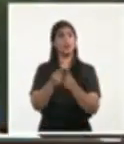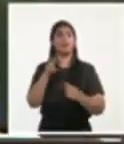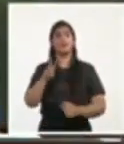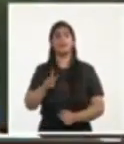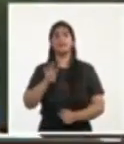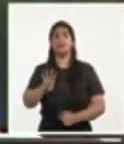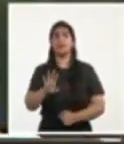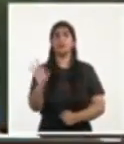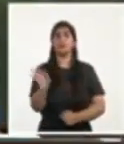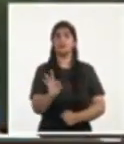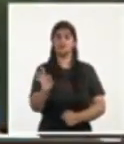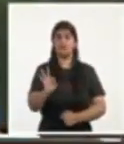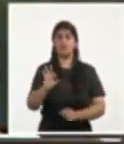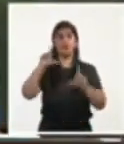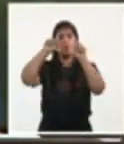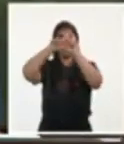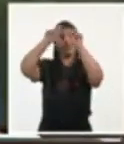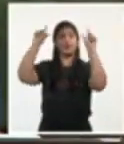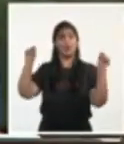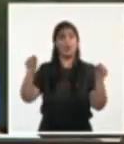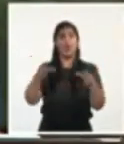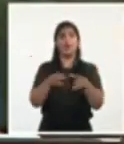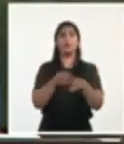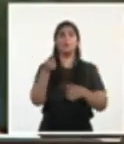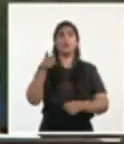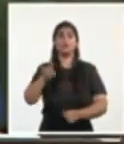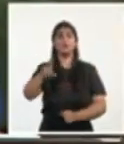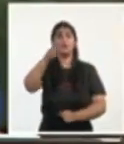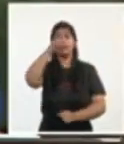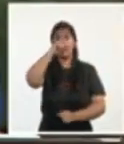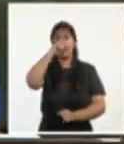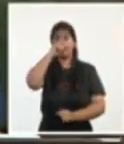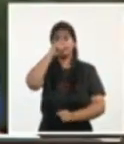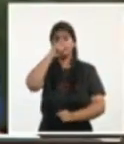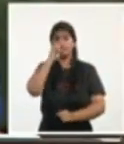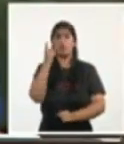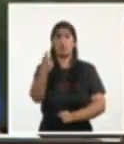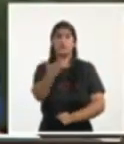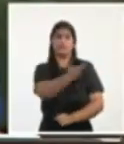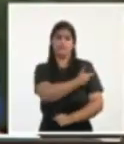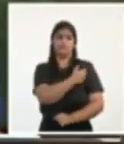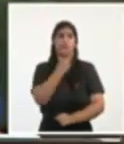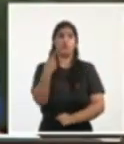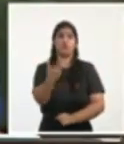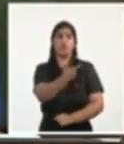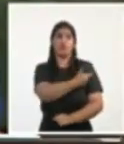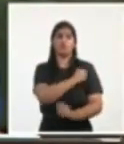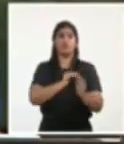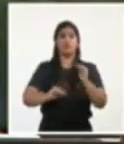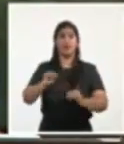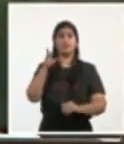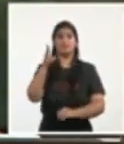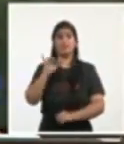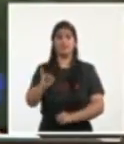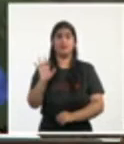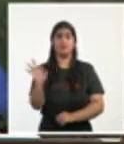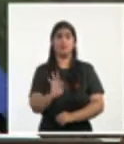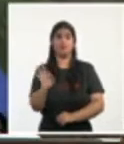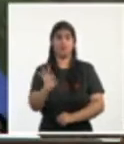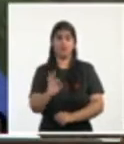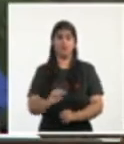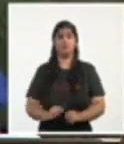de la población de 19 años con una dosis, más del 26% con 2 dosis y más del